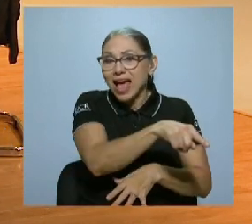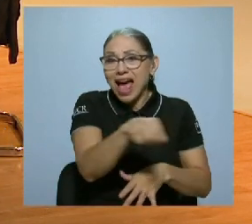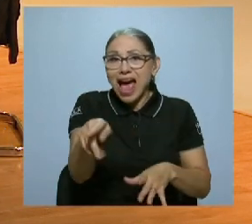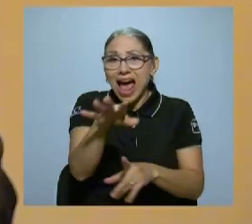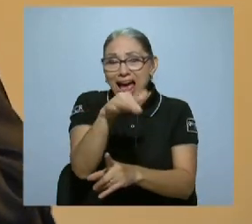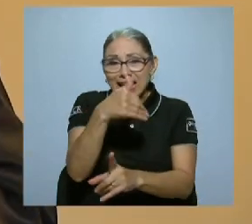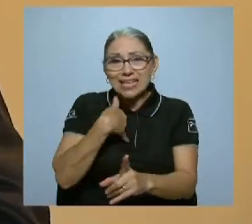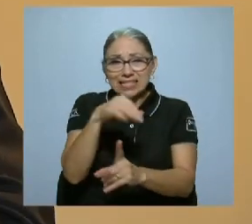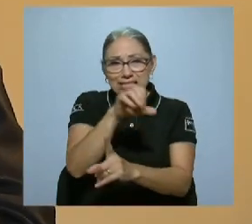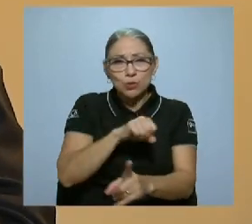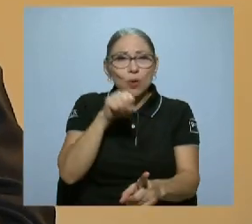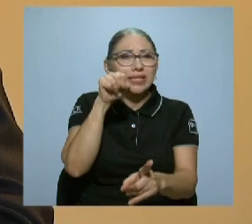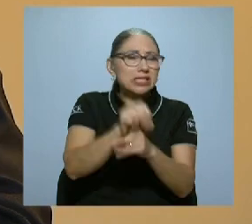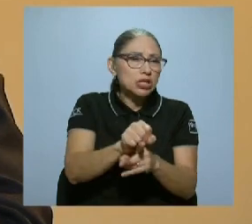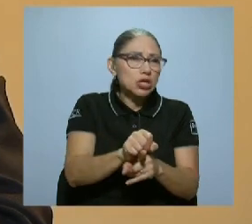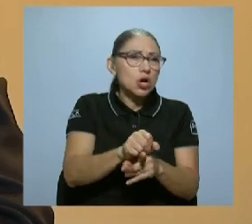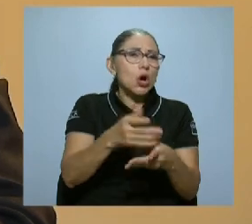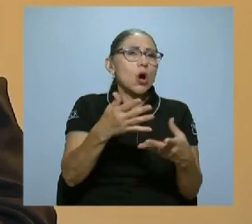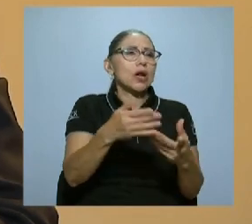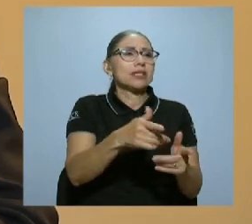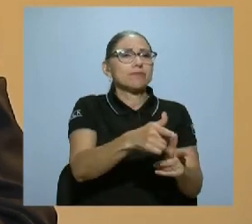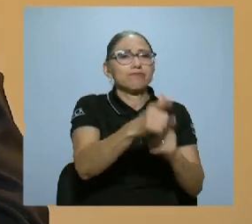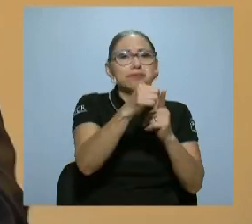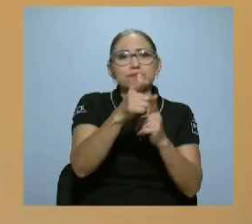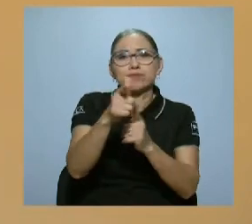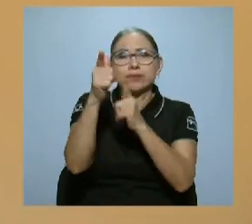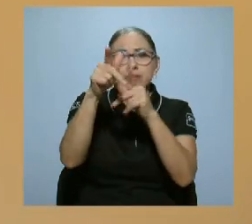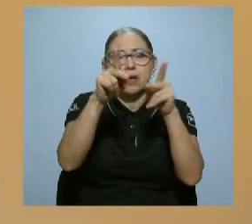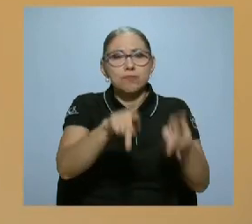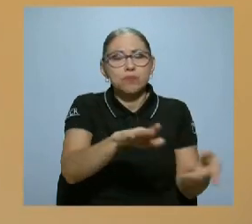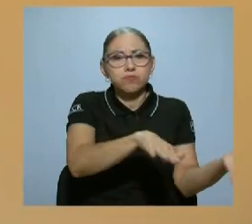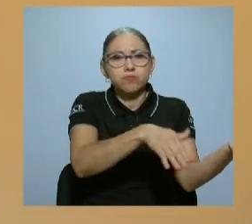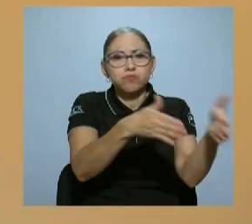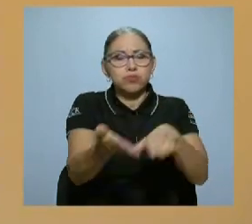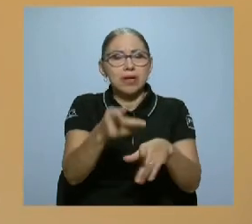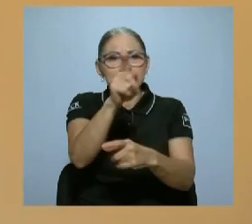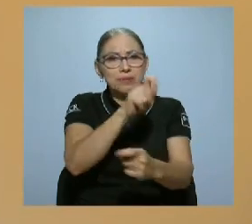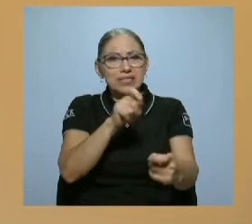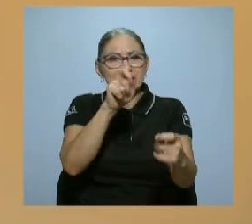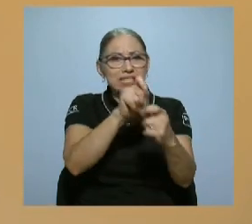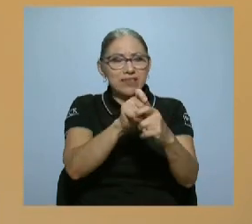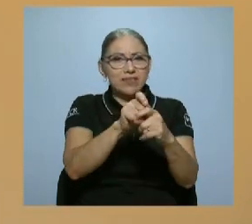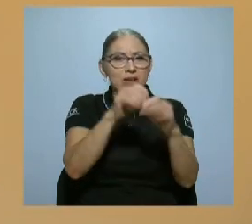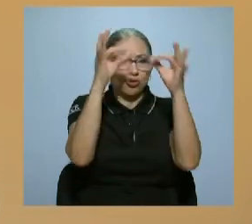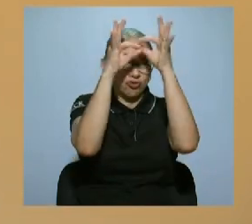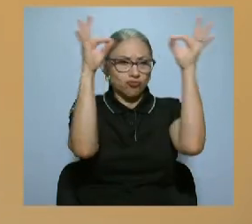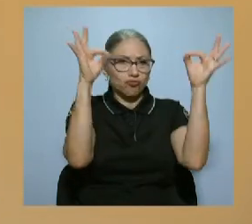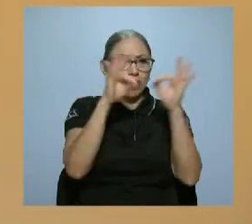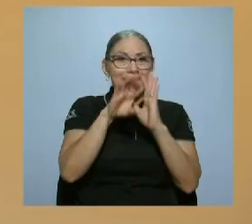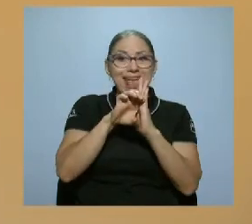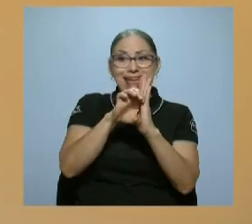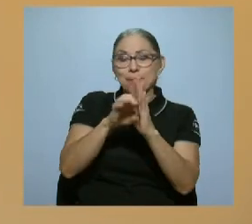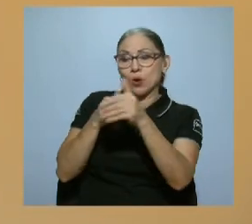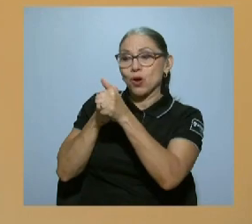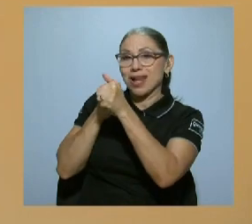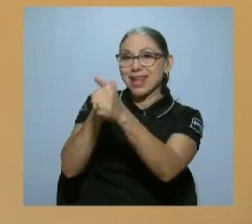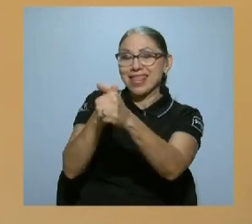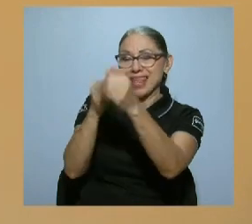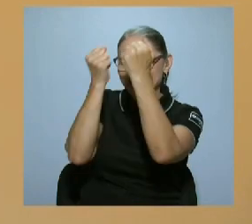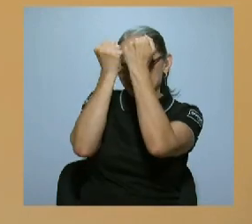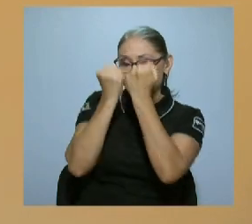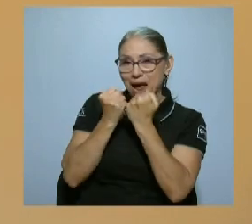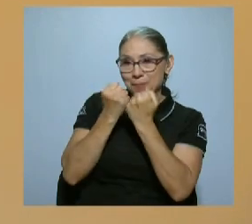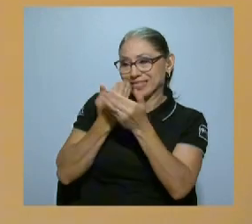dan, asesinatos muy específicos y muy notorios, como el del líder de Hamas reciente en Teherán,